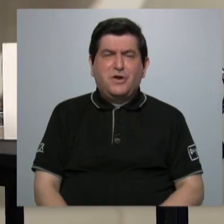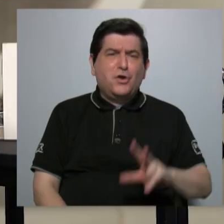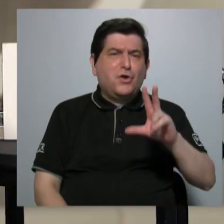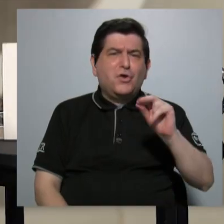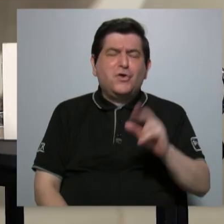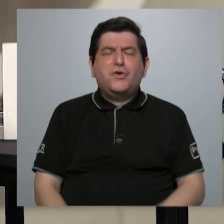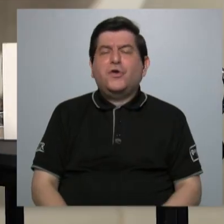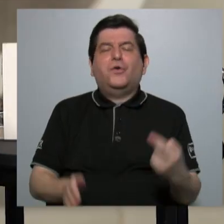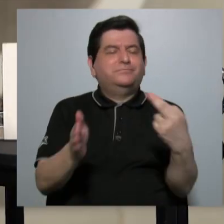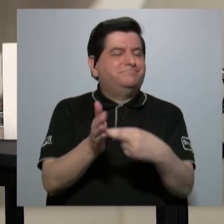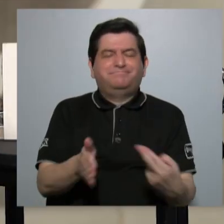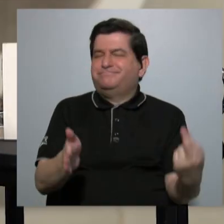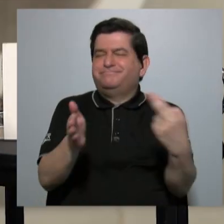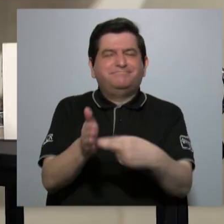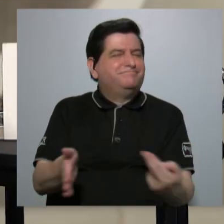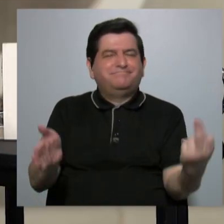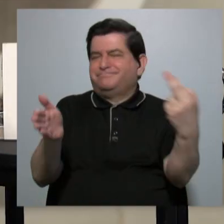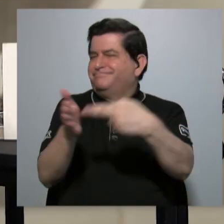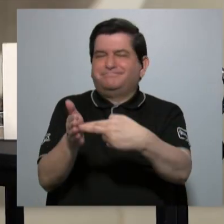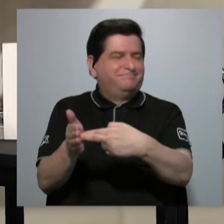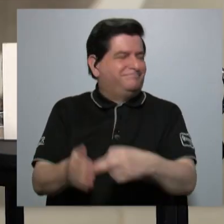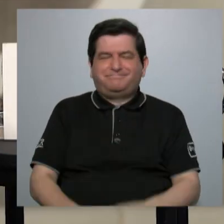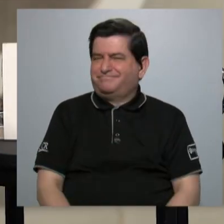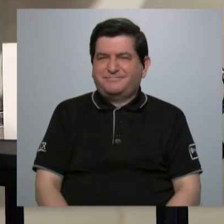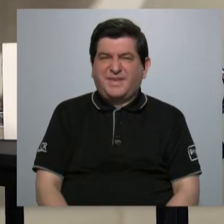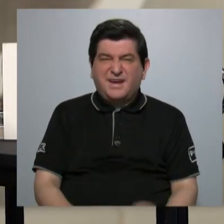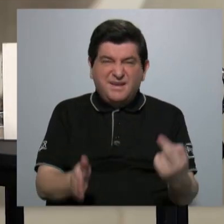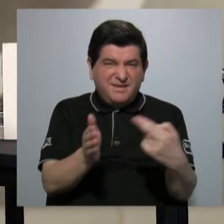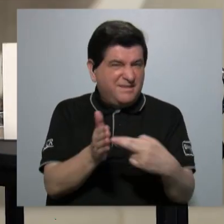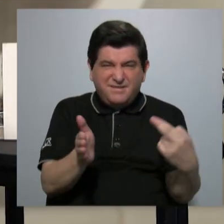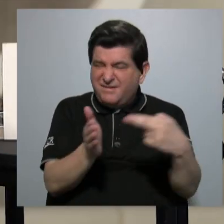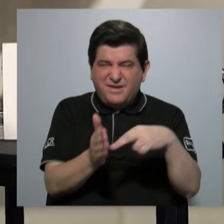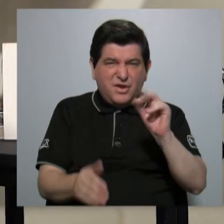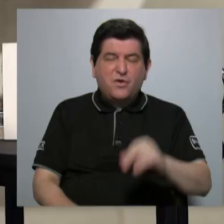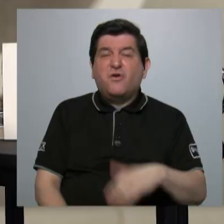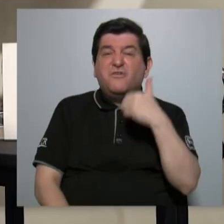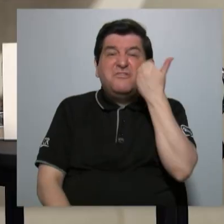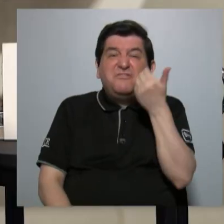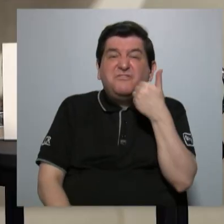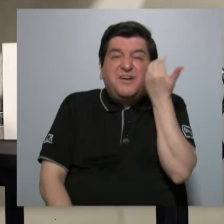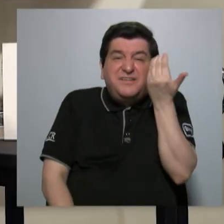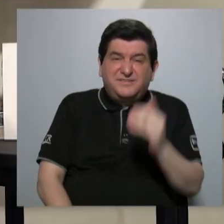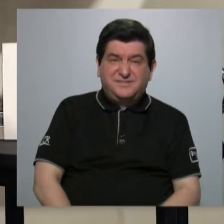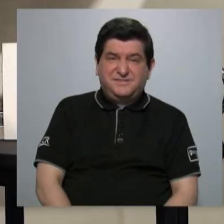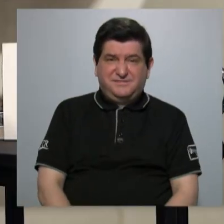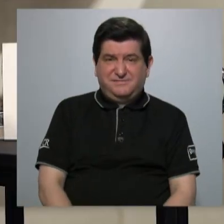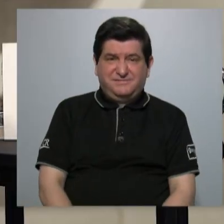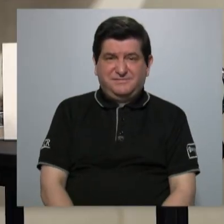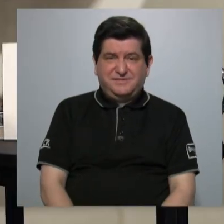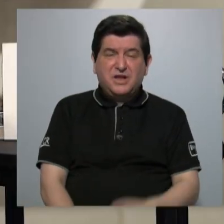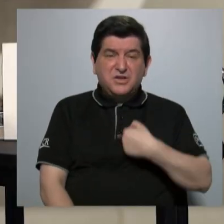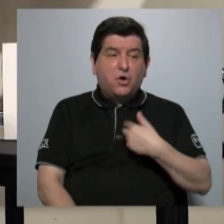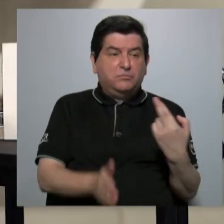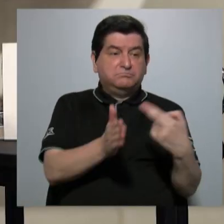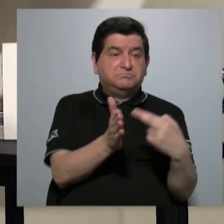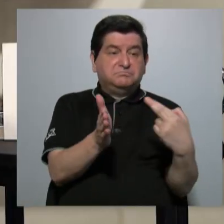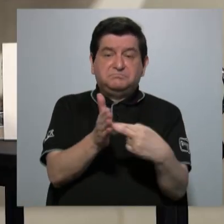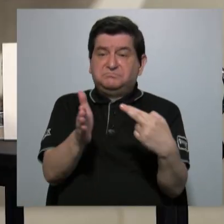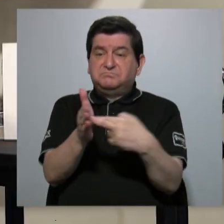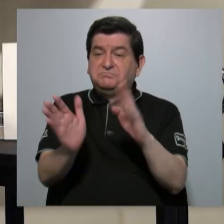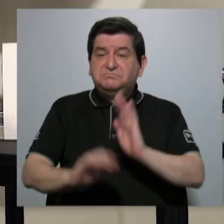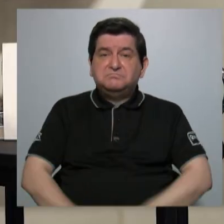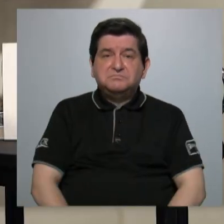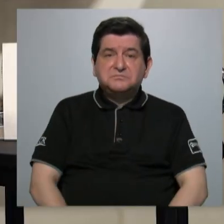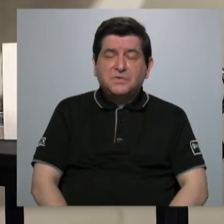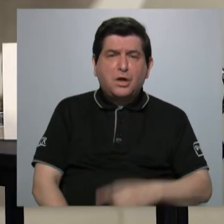no repetir. No la repetición, porque es muy fácil. Entonces yo repito y repito, entonces no voy